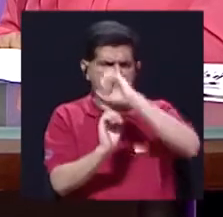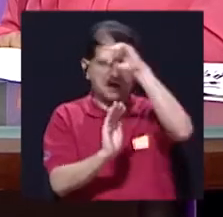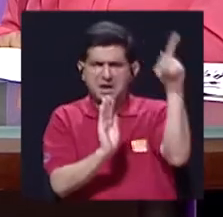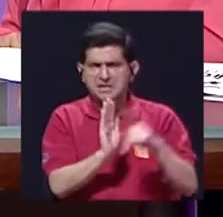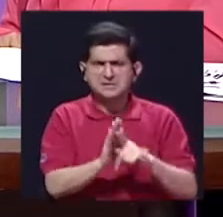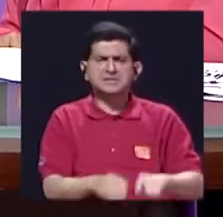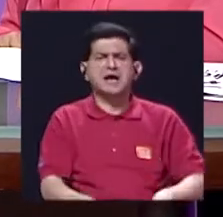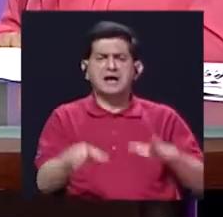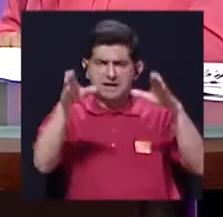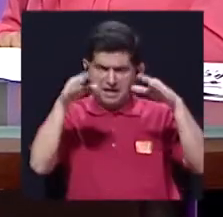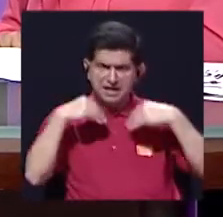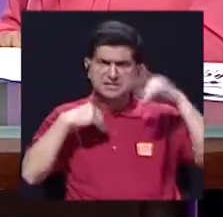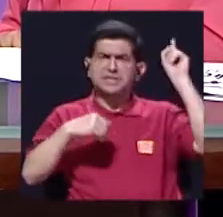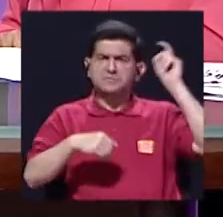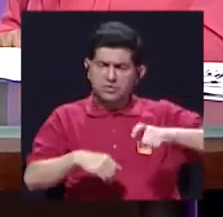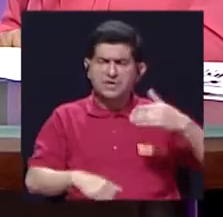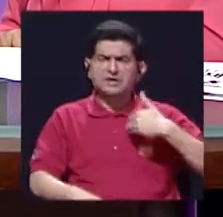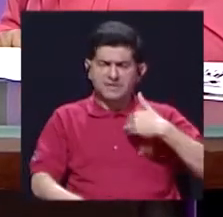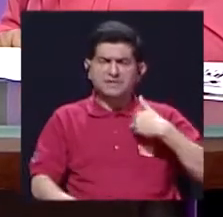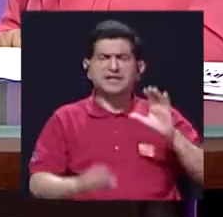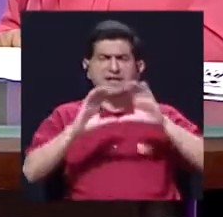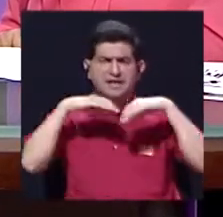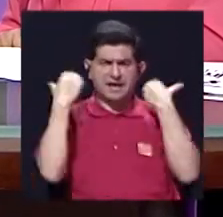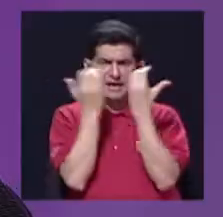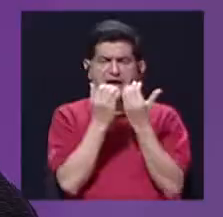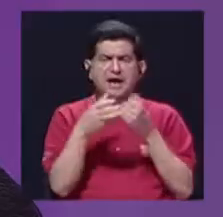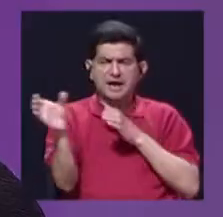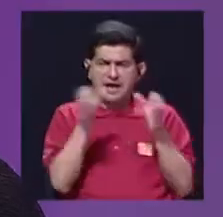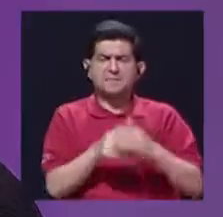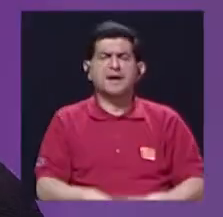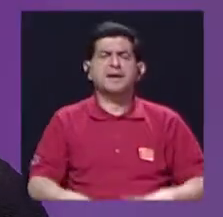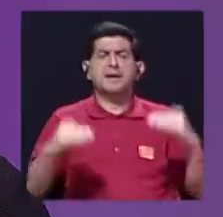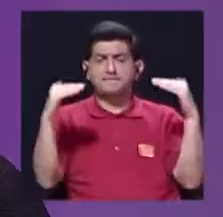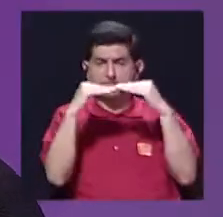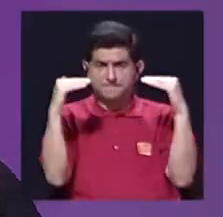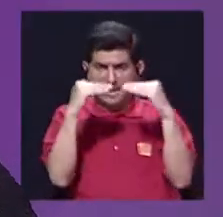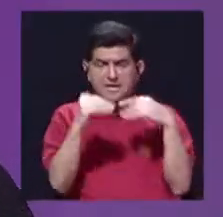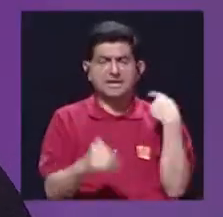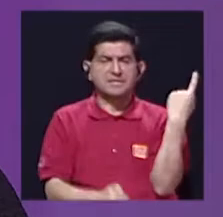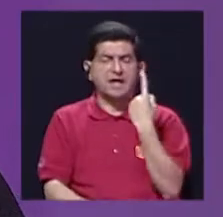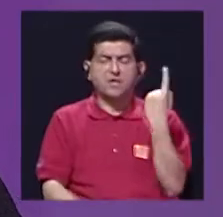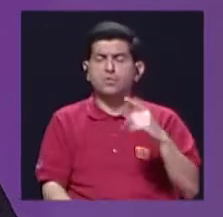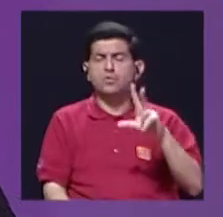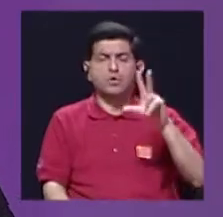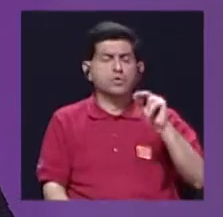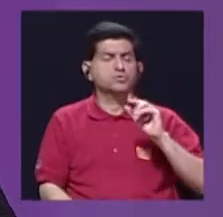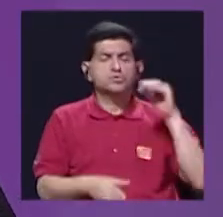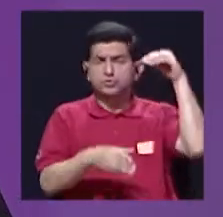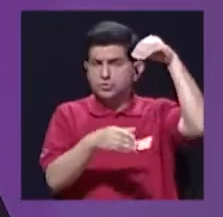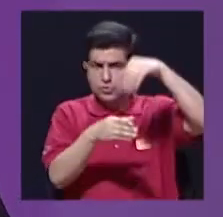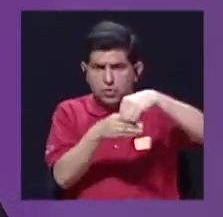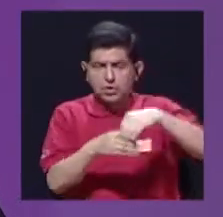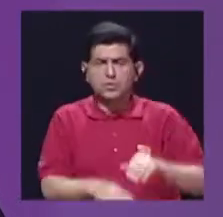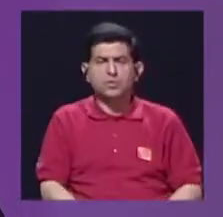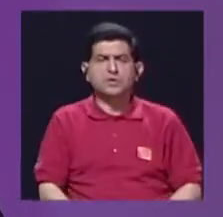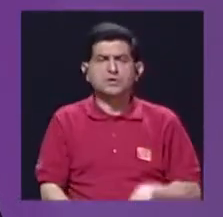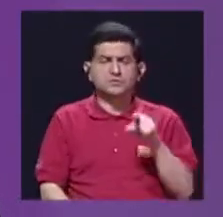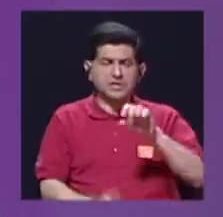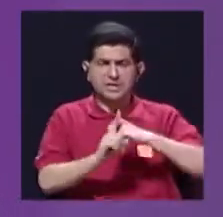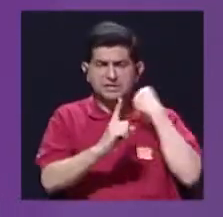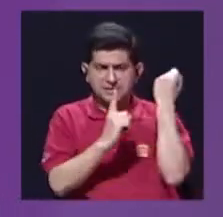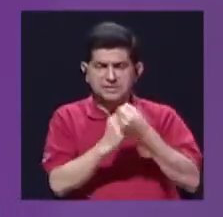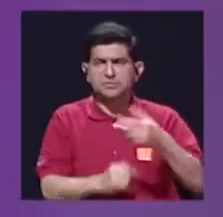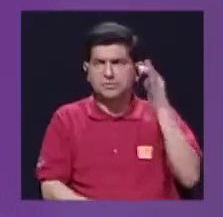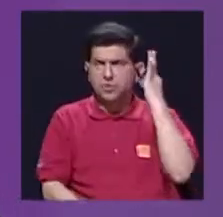está reconociendo que debe haber en la Cámara de Comercio paridad. O sea, las únicas que no estamos ahí incluidas somos